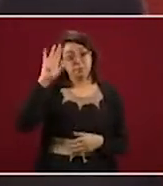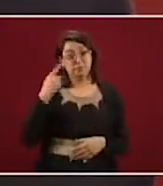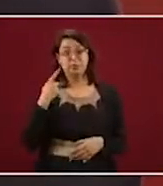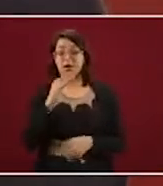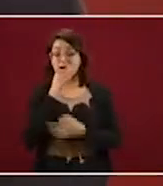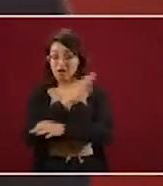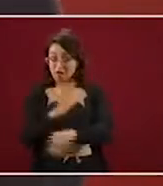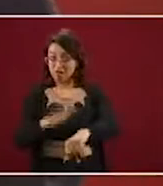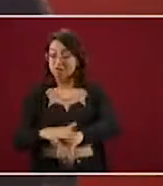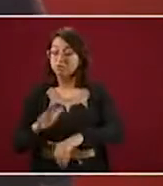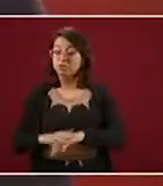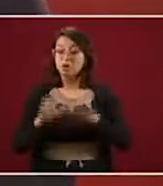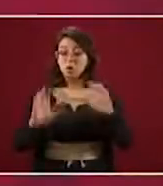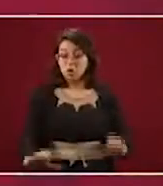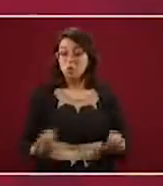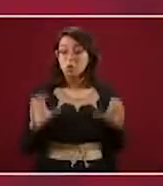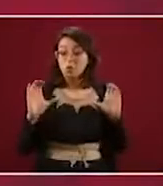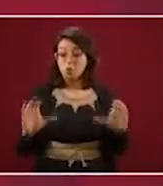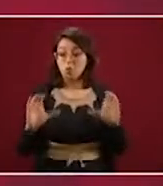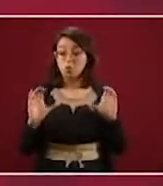porque para demostrar